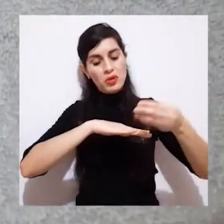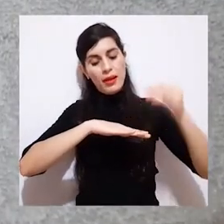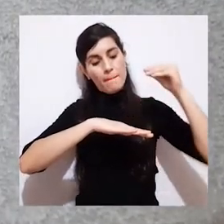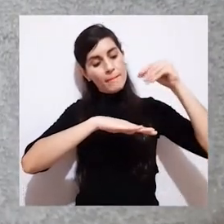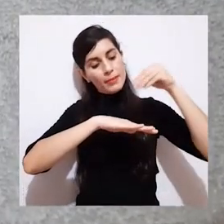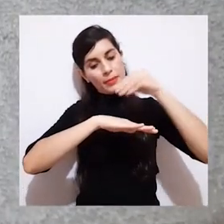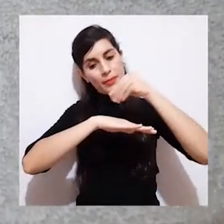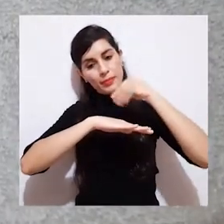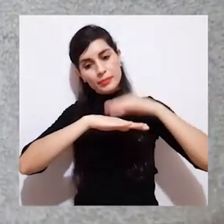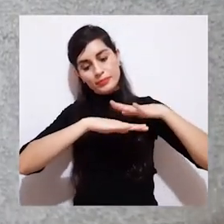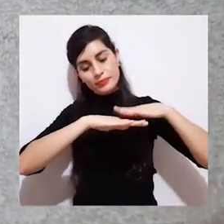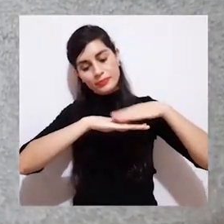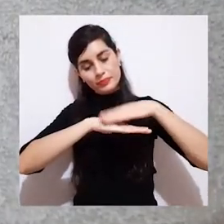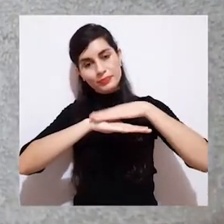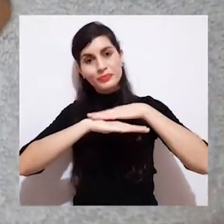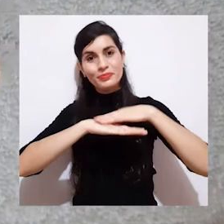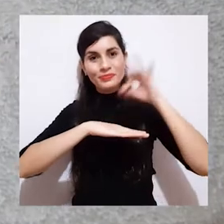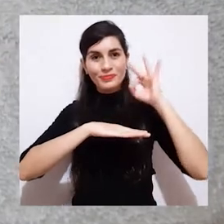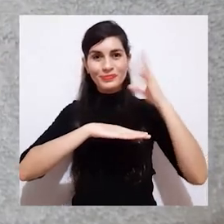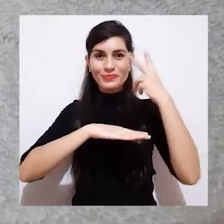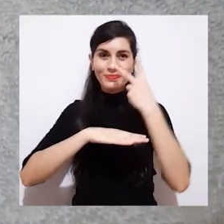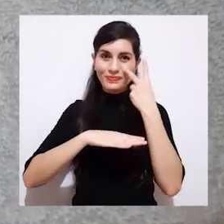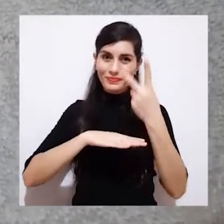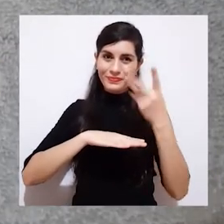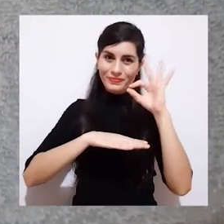vaya a mover y se adhiera mejor.